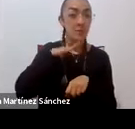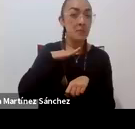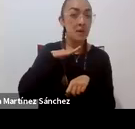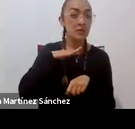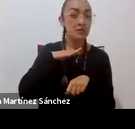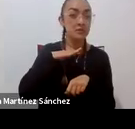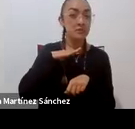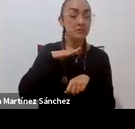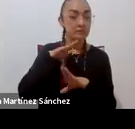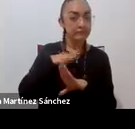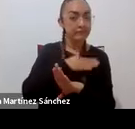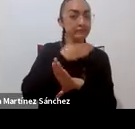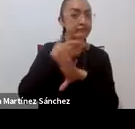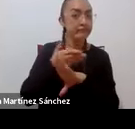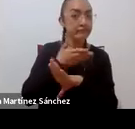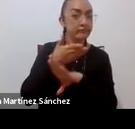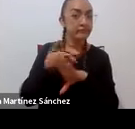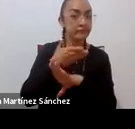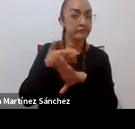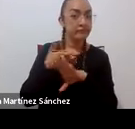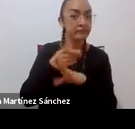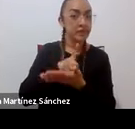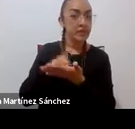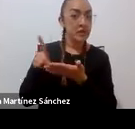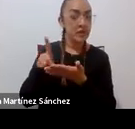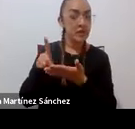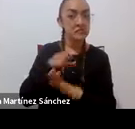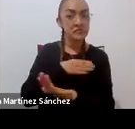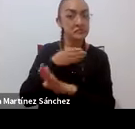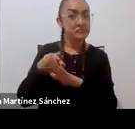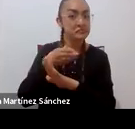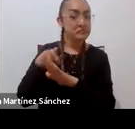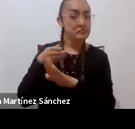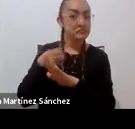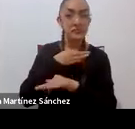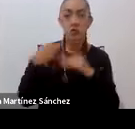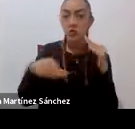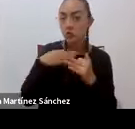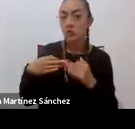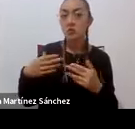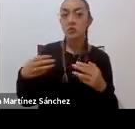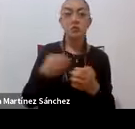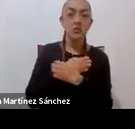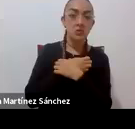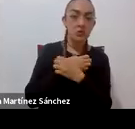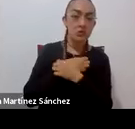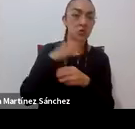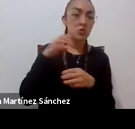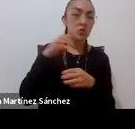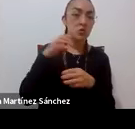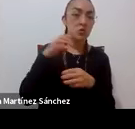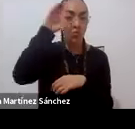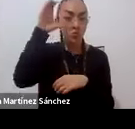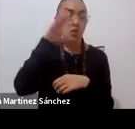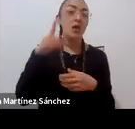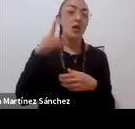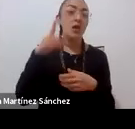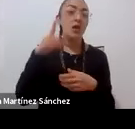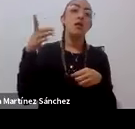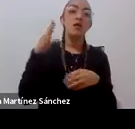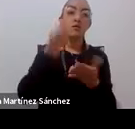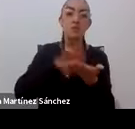más violentada en términos de sus derechos, de todos sus derechos a la educación intercultural bilingüe desde los primeros